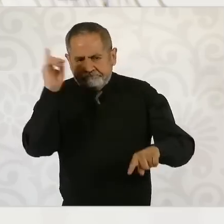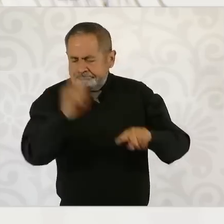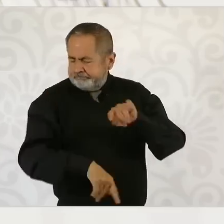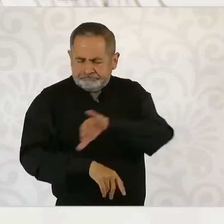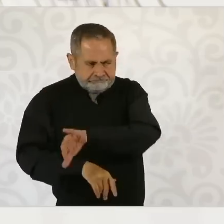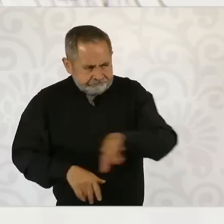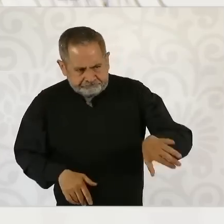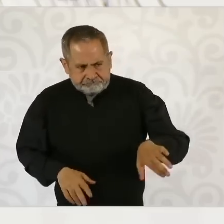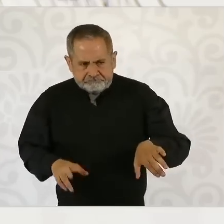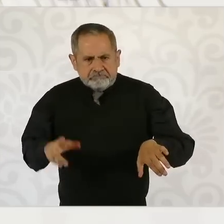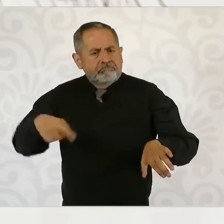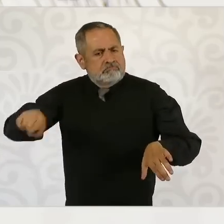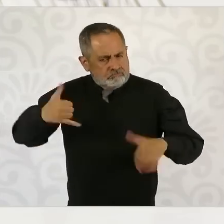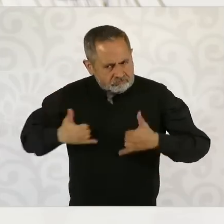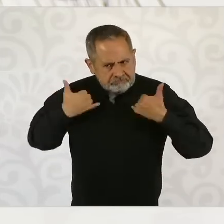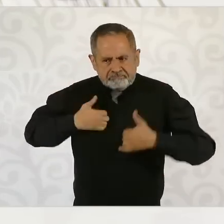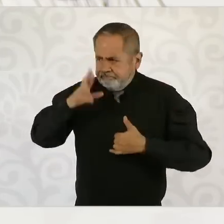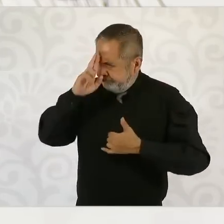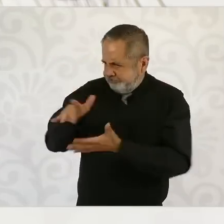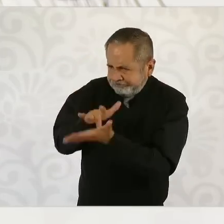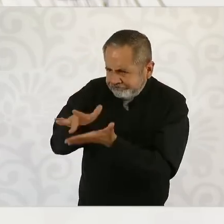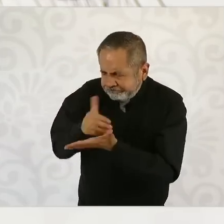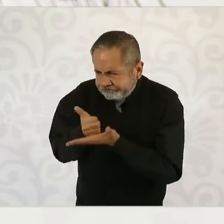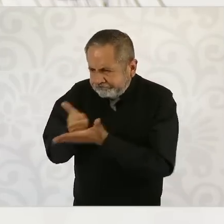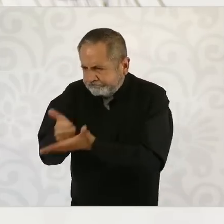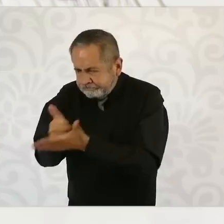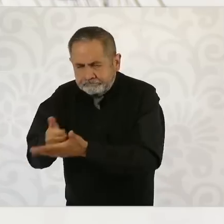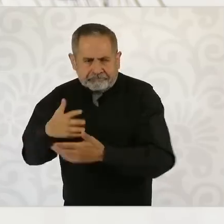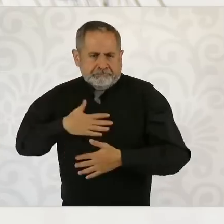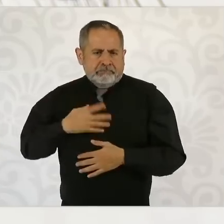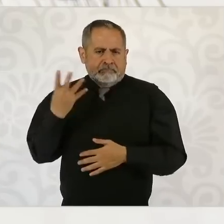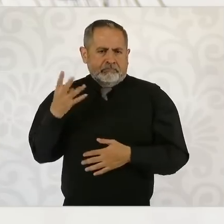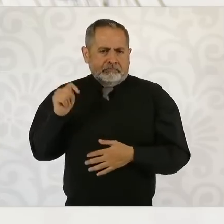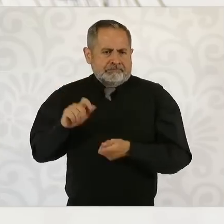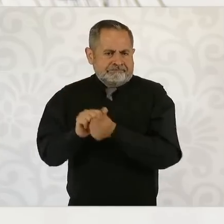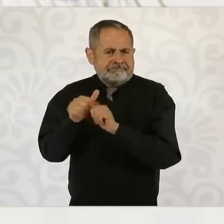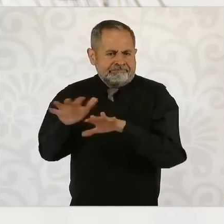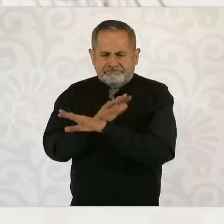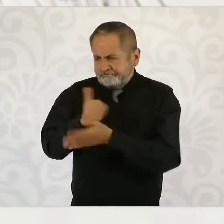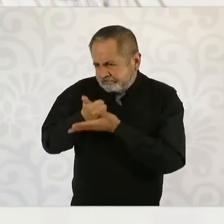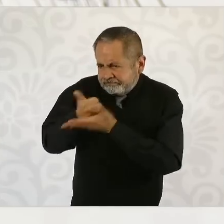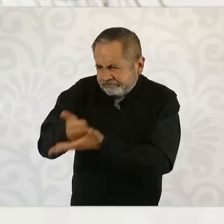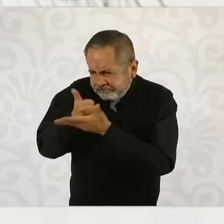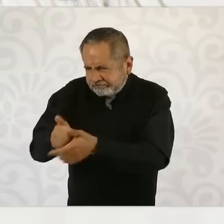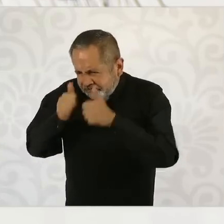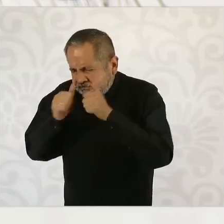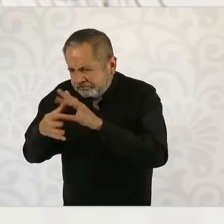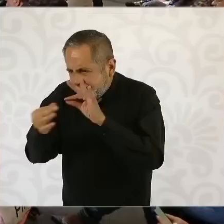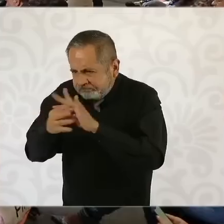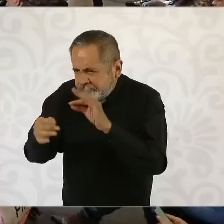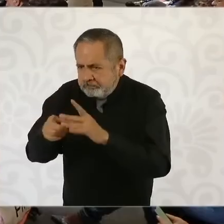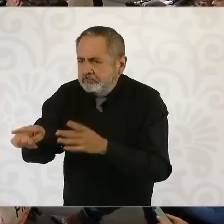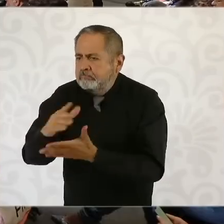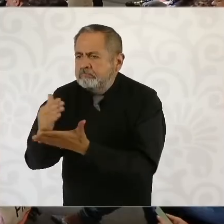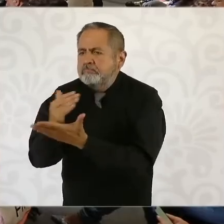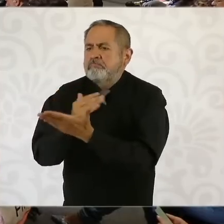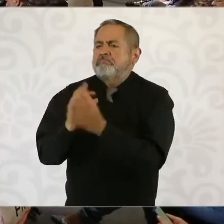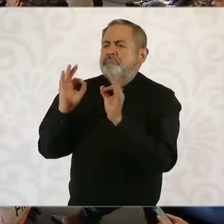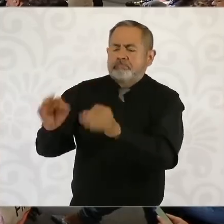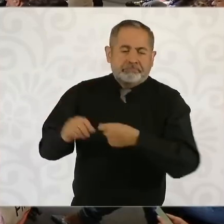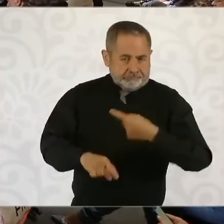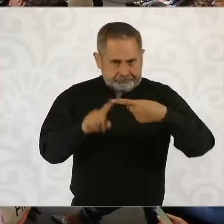terminó con el inicio de la Cuarta Transformación y ese es el objetivo esencial de la atención a las causas. Lo segundo